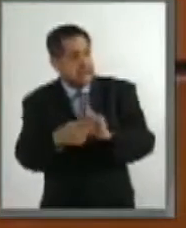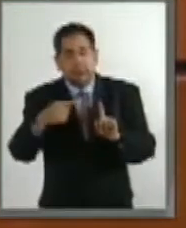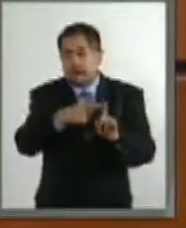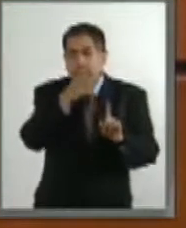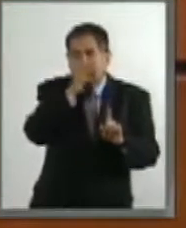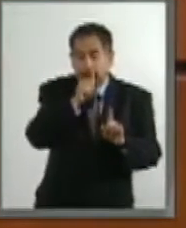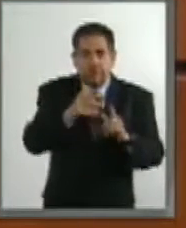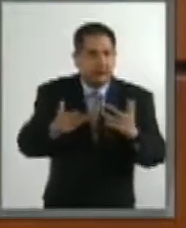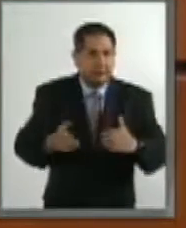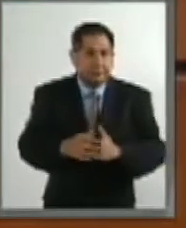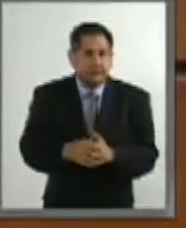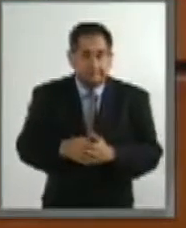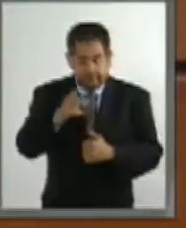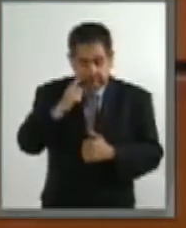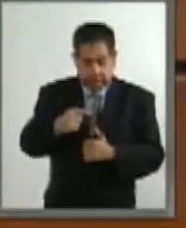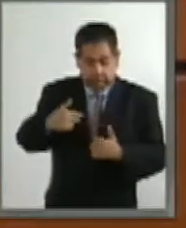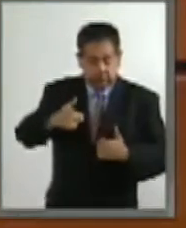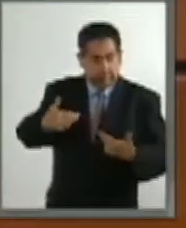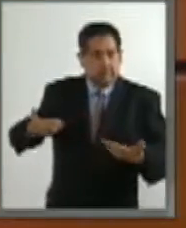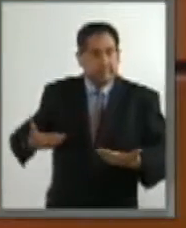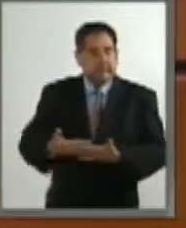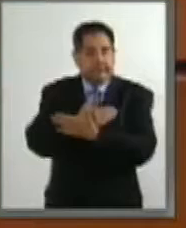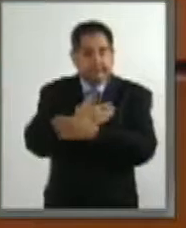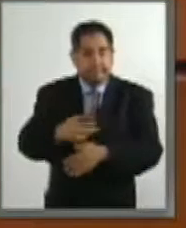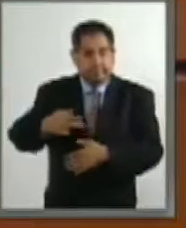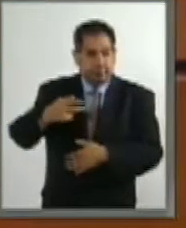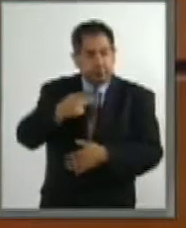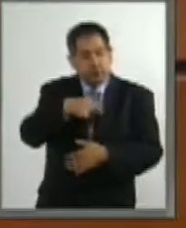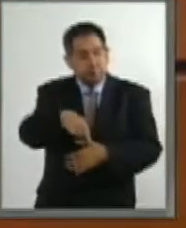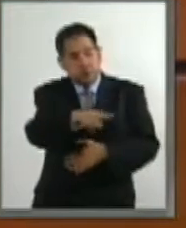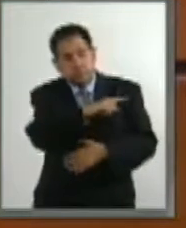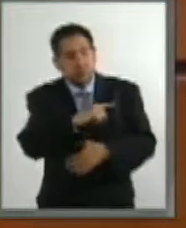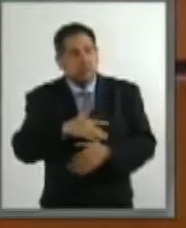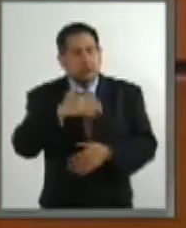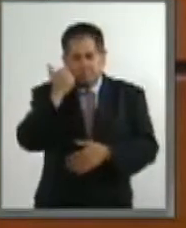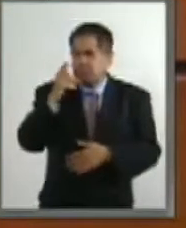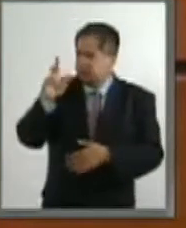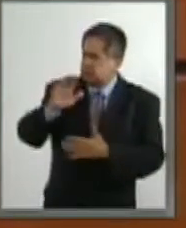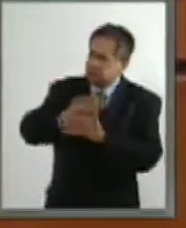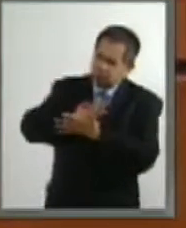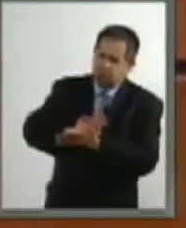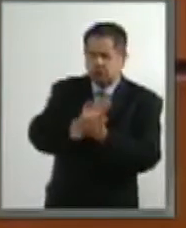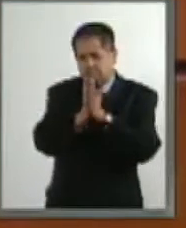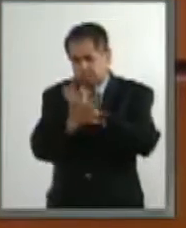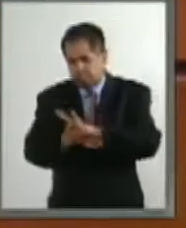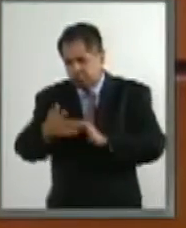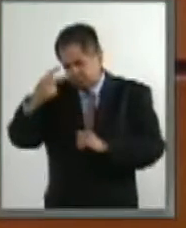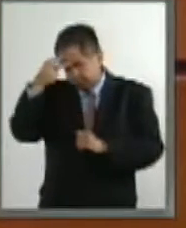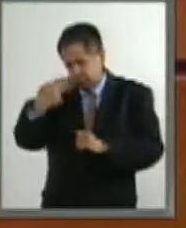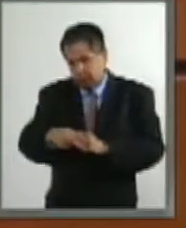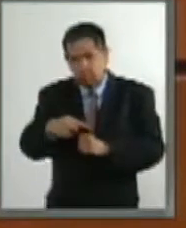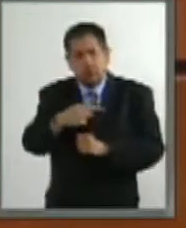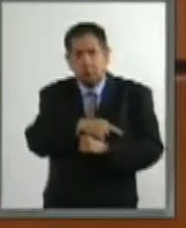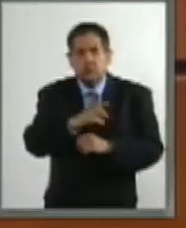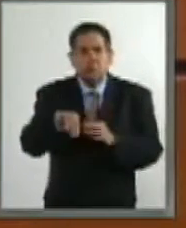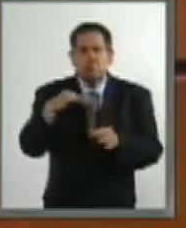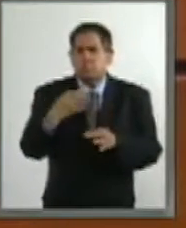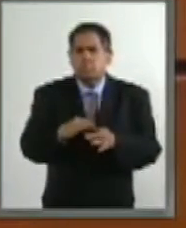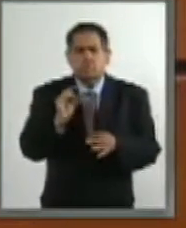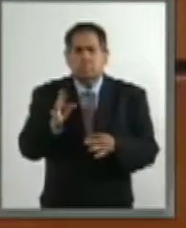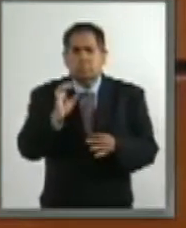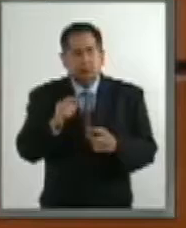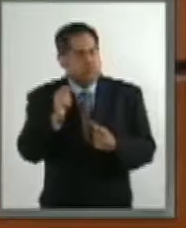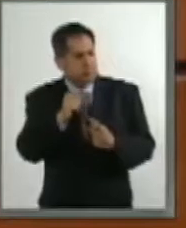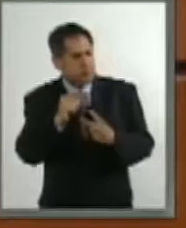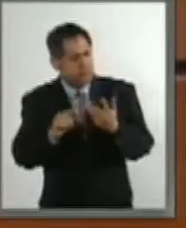que los nacionales quieren quienes decidieron adquirir la nacionalidad mexicana cumplieron todos los requisitos establecidos